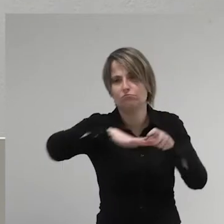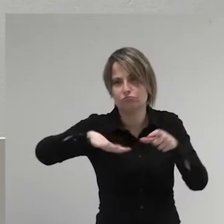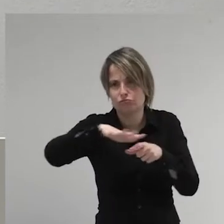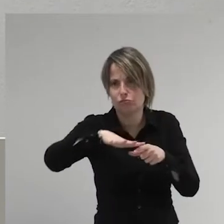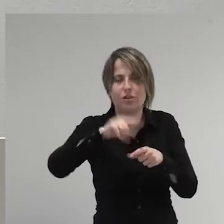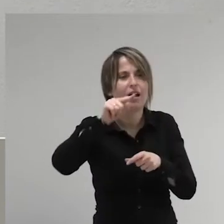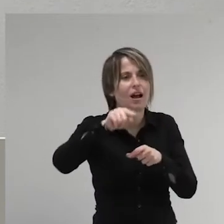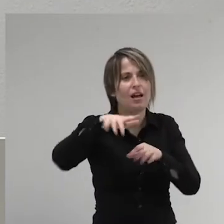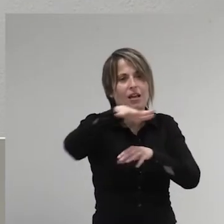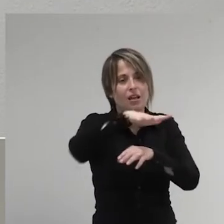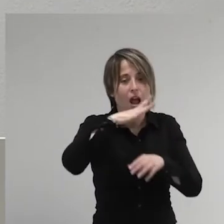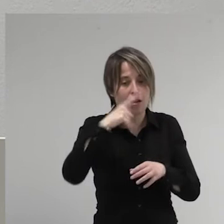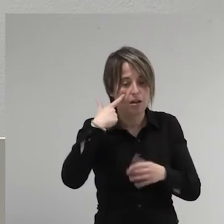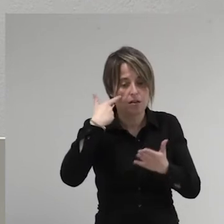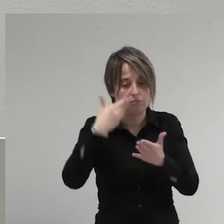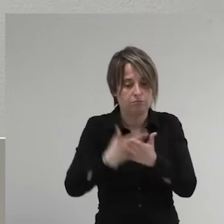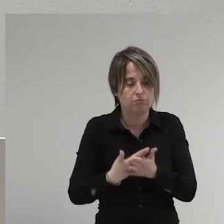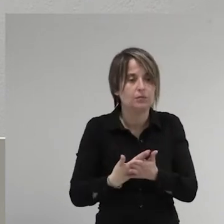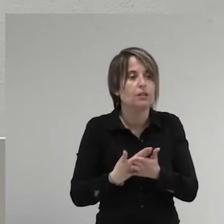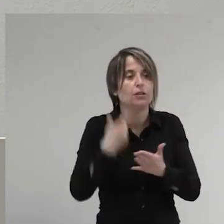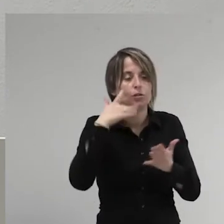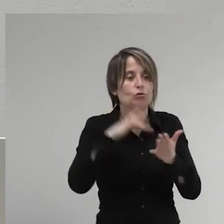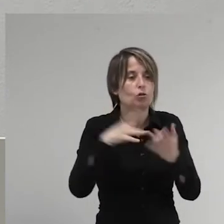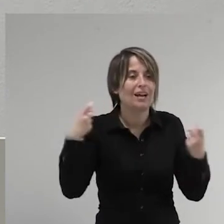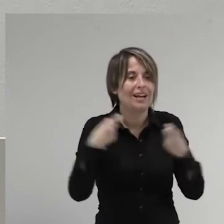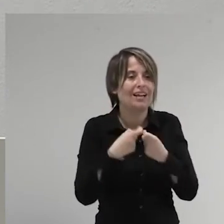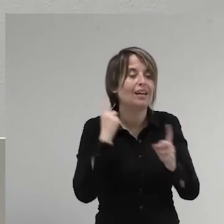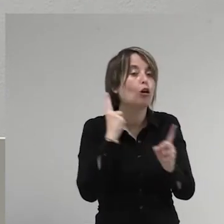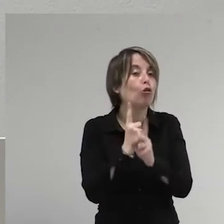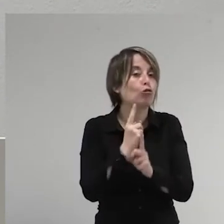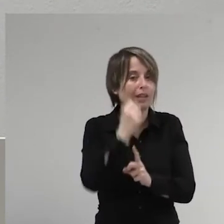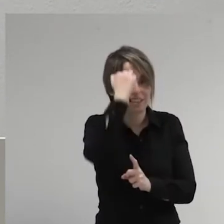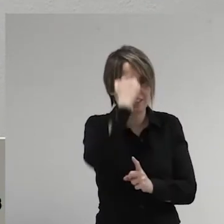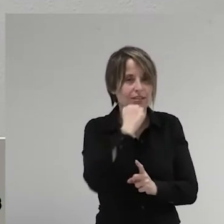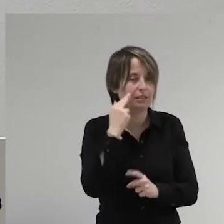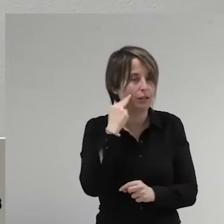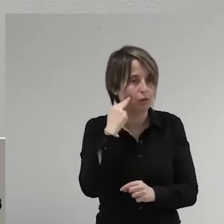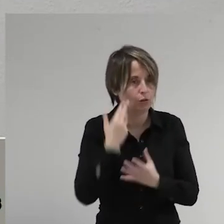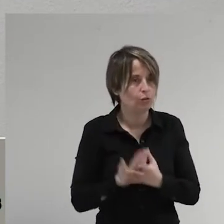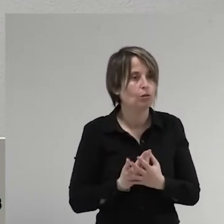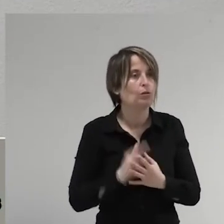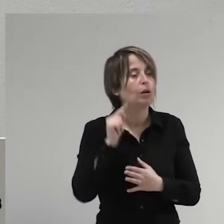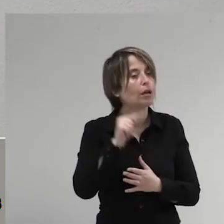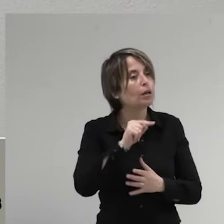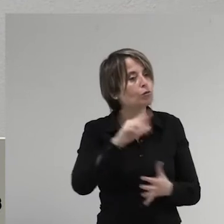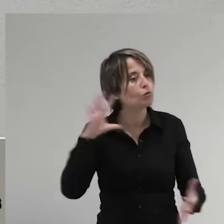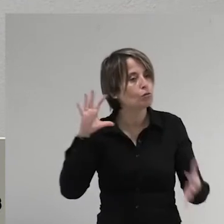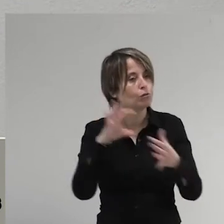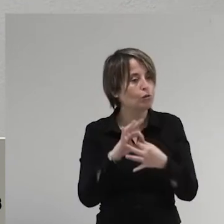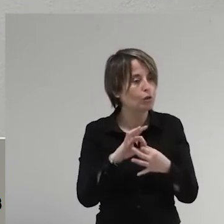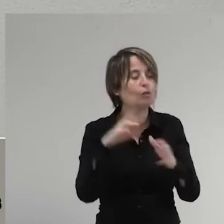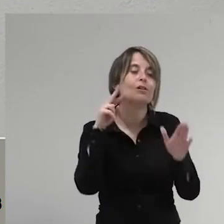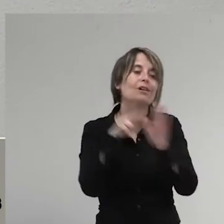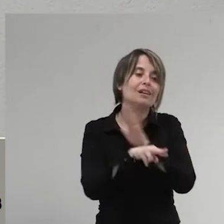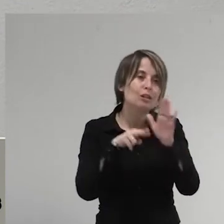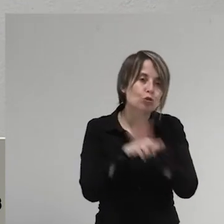bueno, toda la trama, ¿no?, que hemos ido viendo en lo que sería la guerra contra el terror? Esto tiene que ver con, sobre todo, recursos